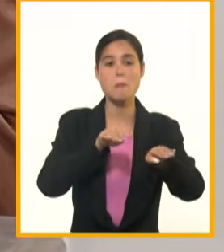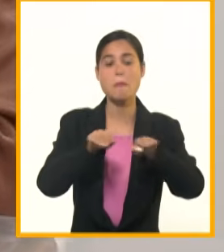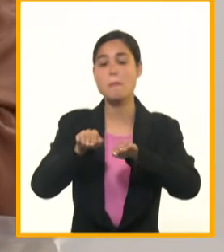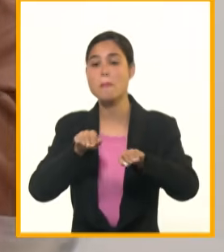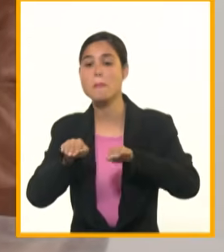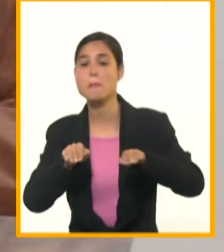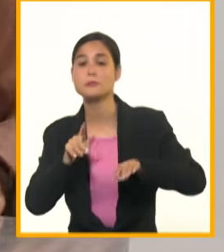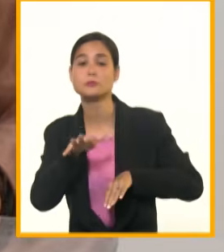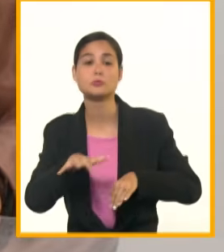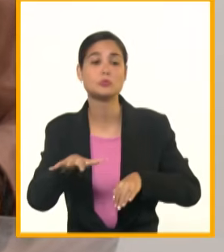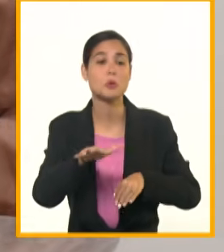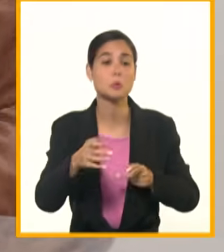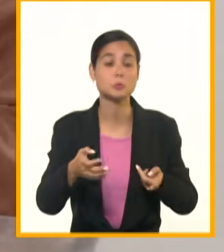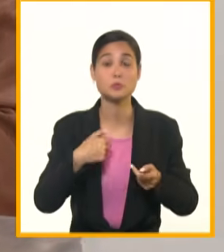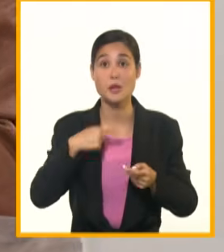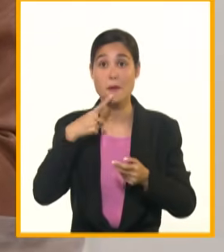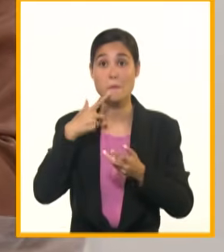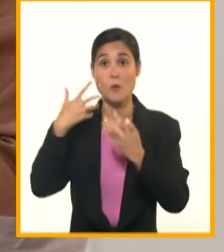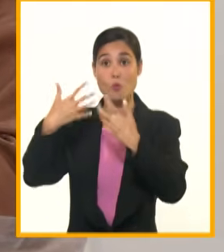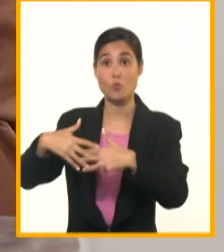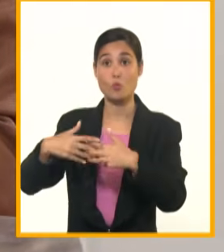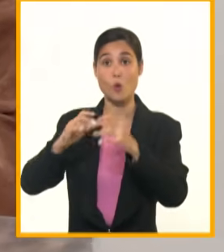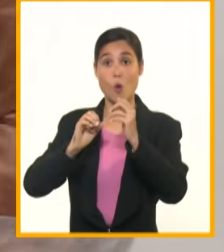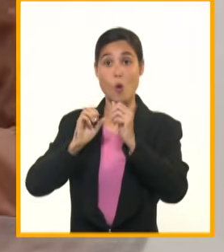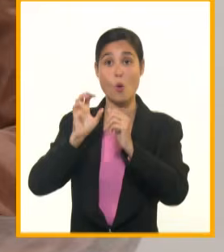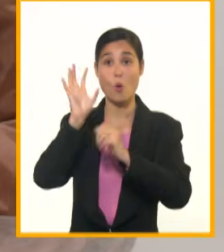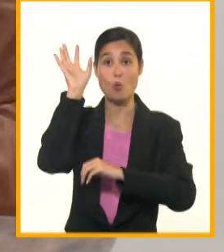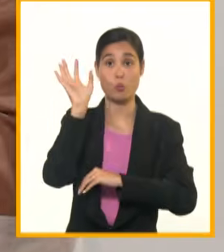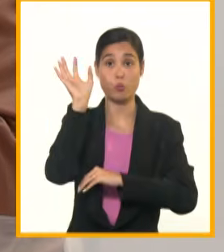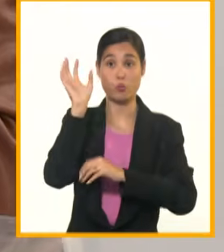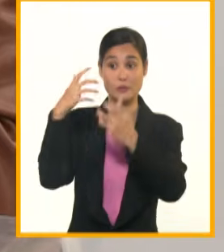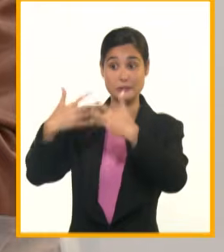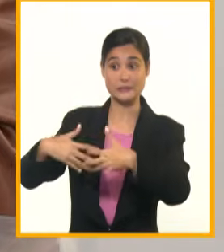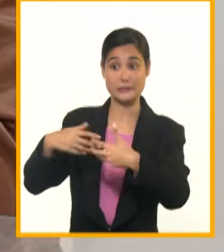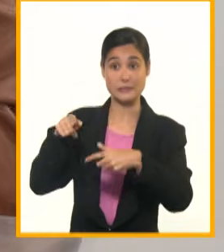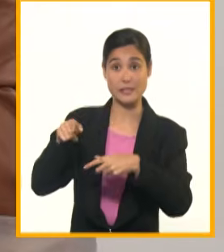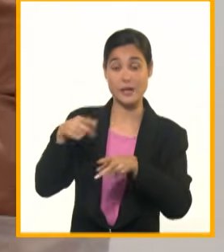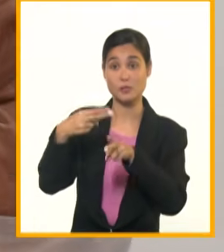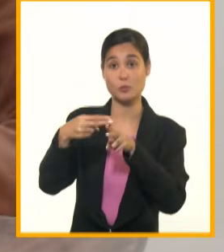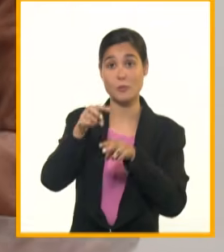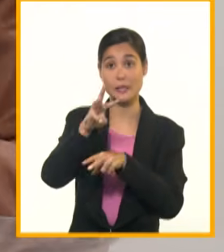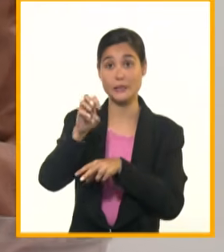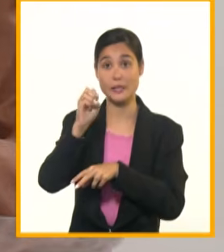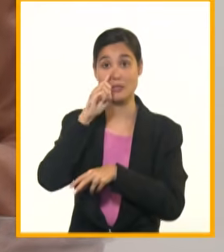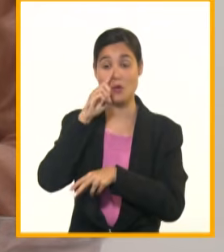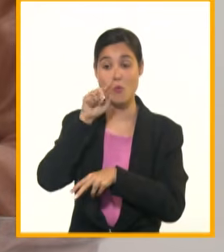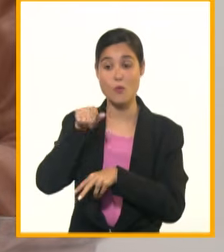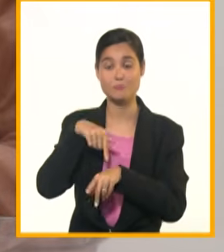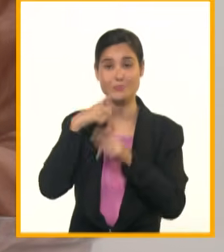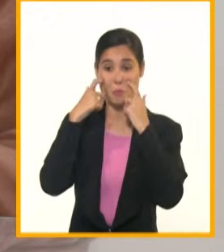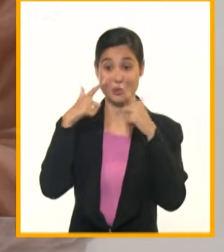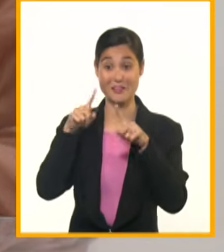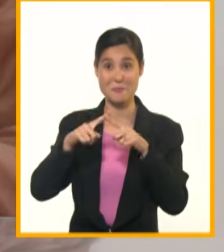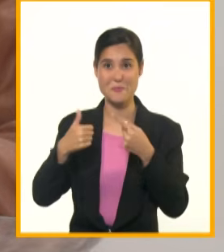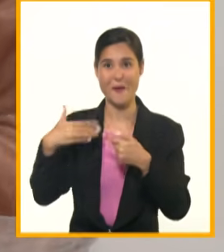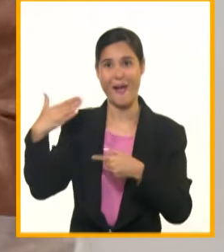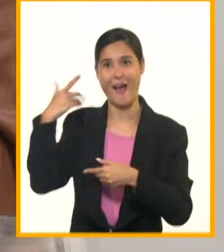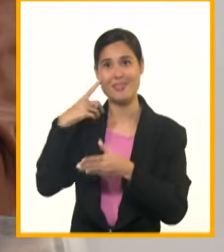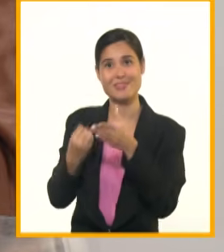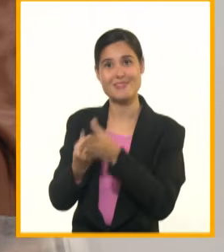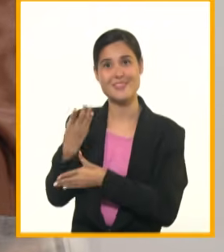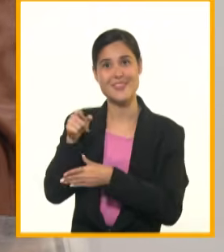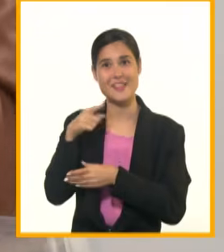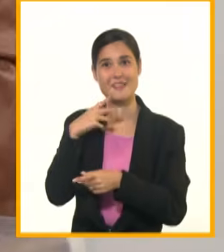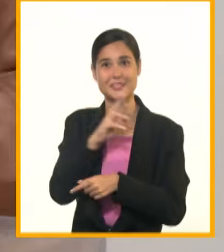un central excelente, un central hecho por la revolución, que es un ejemplo de lo que es la ciencia de la revolución.